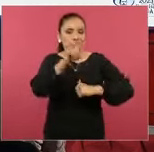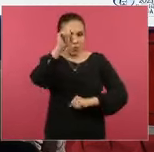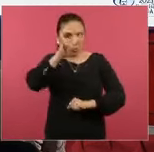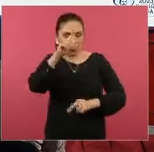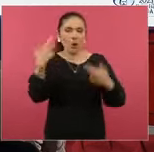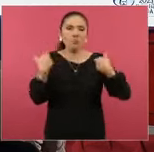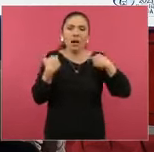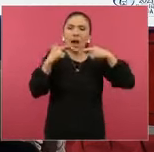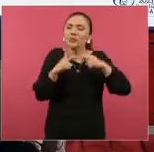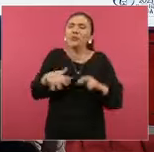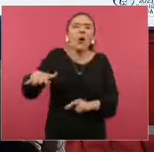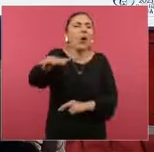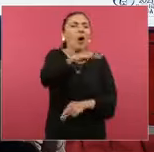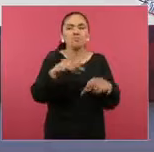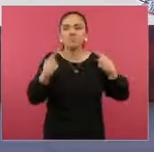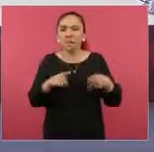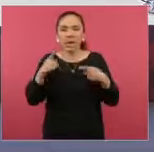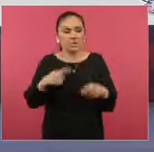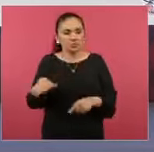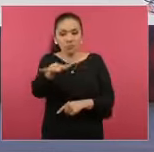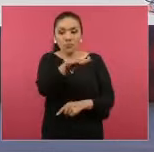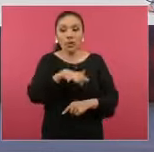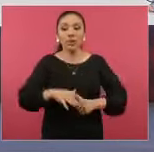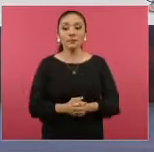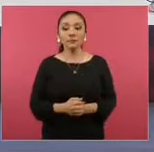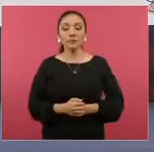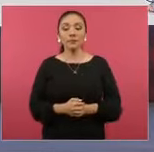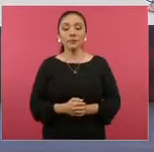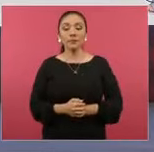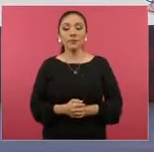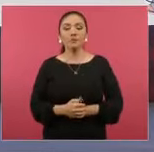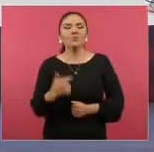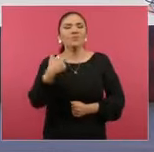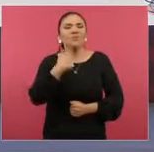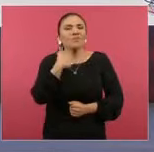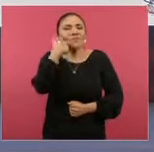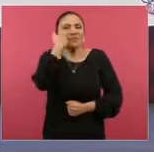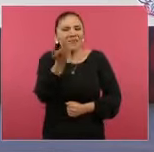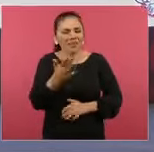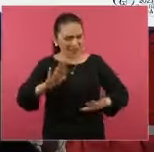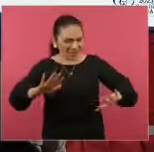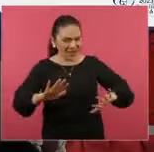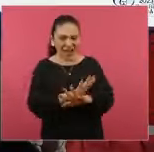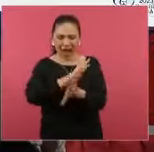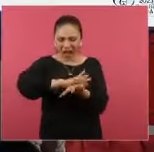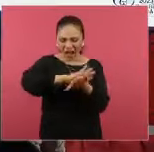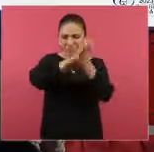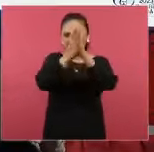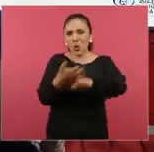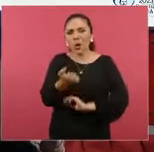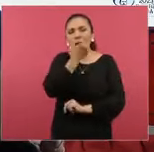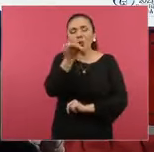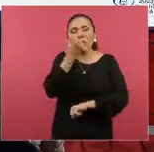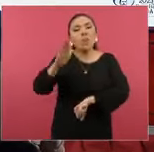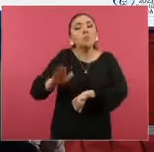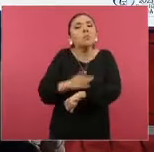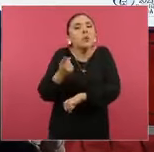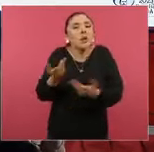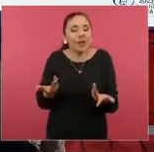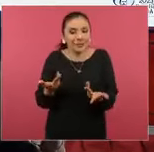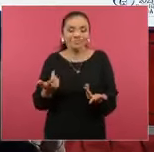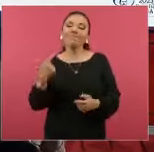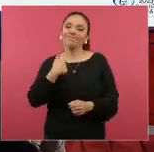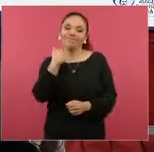maestros, al público en general. ¿Por qué queremos transformar la escuela? Porque buscamos establecer